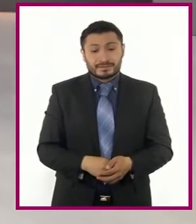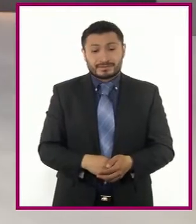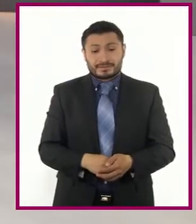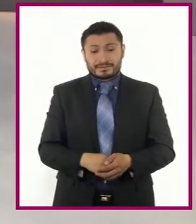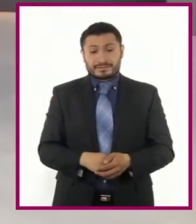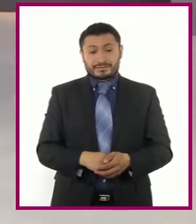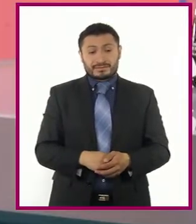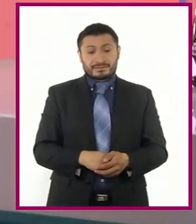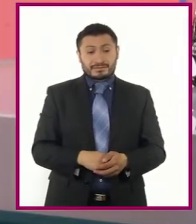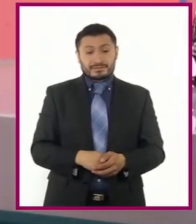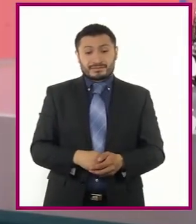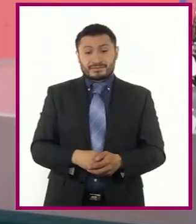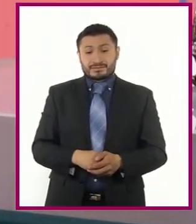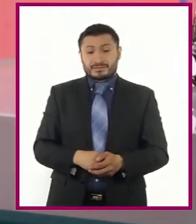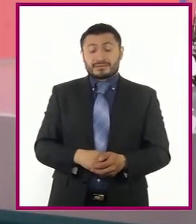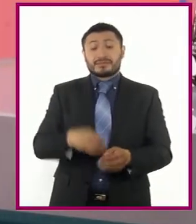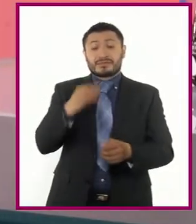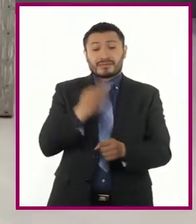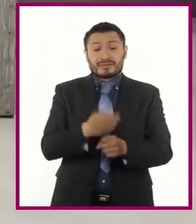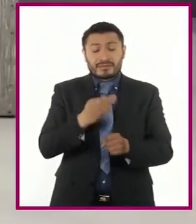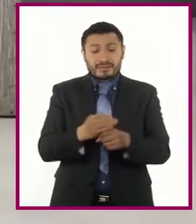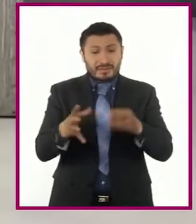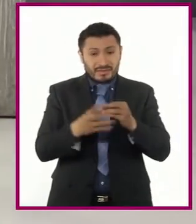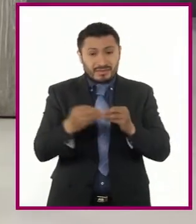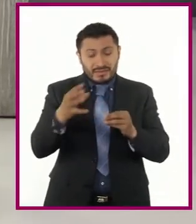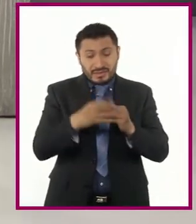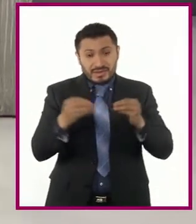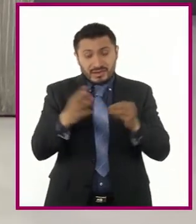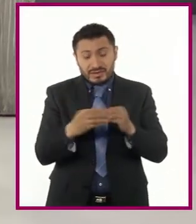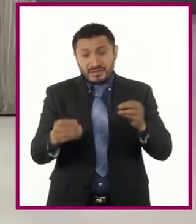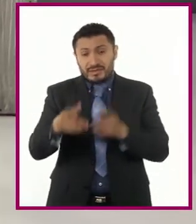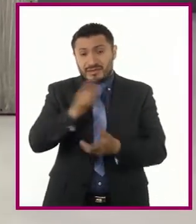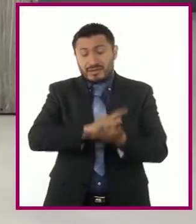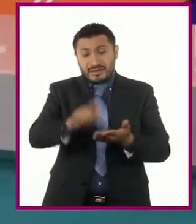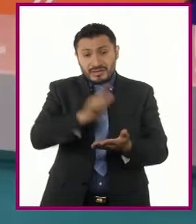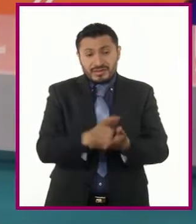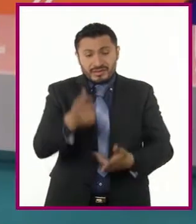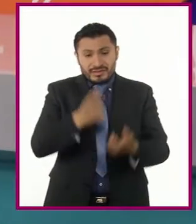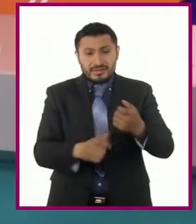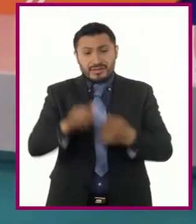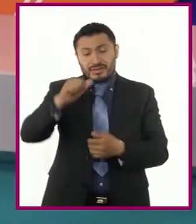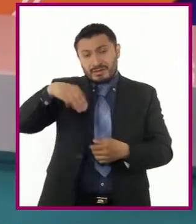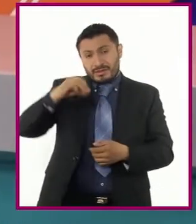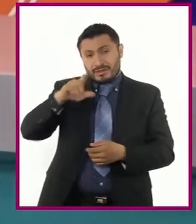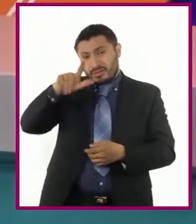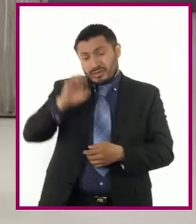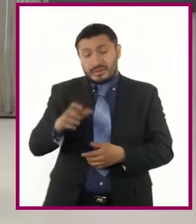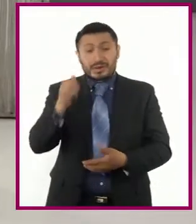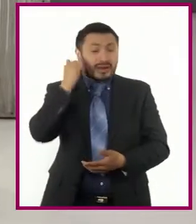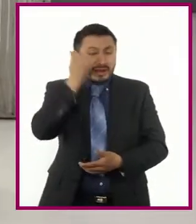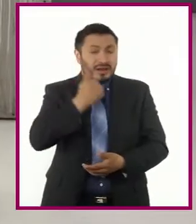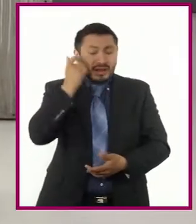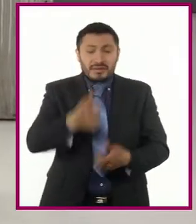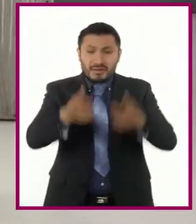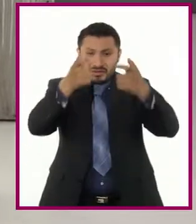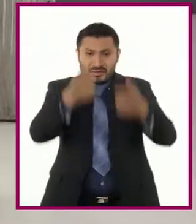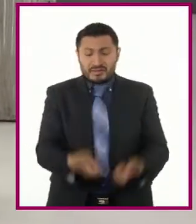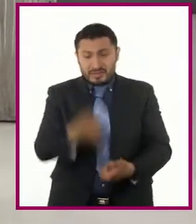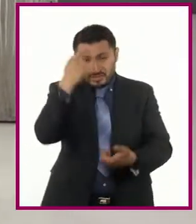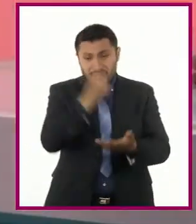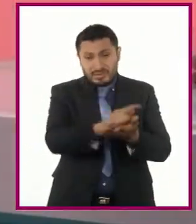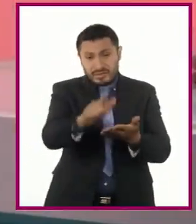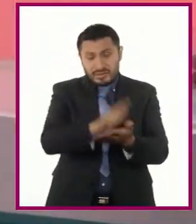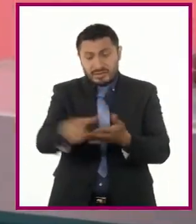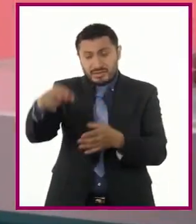Amole, un frutilavado económico. Amole, su jabón es muy económico para limpiar y